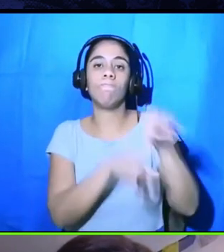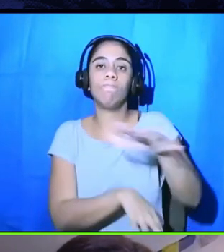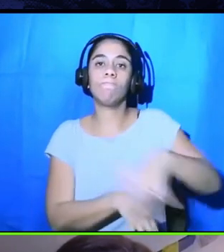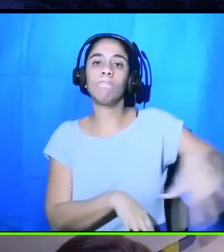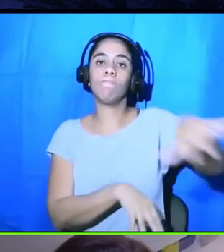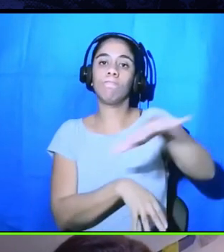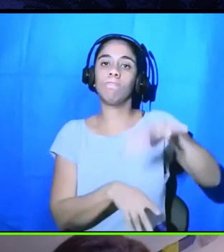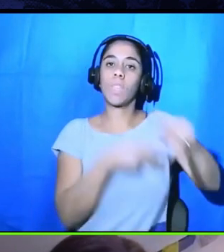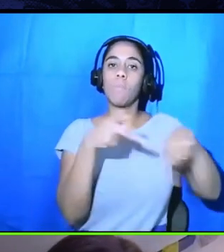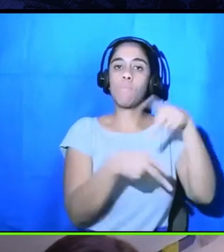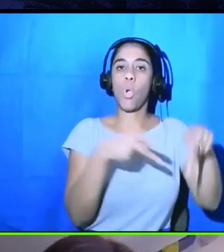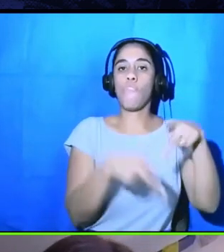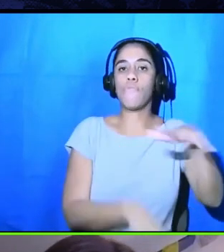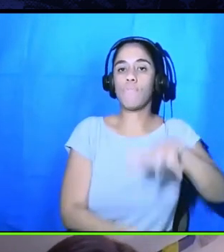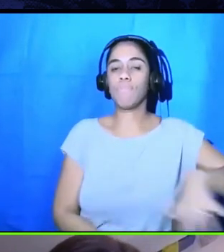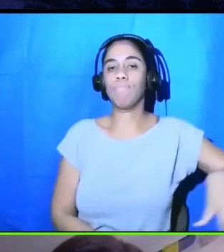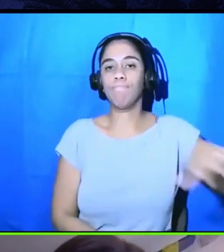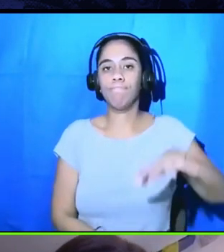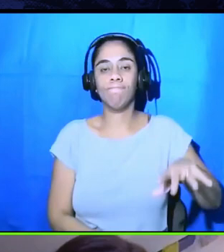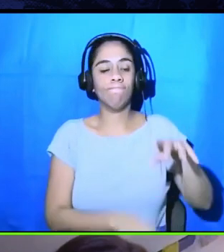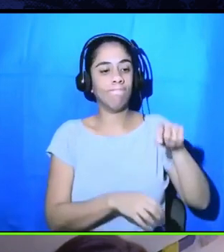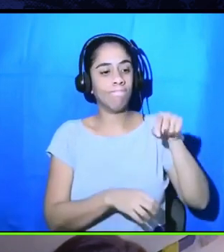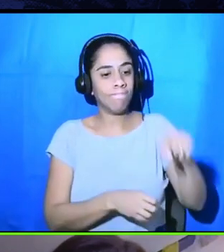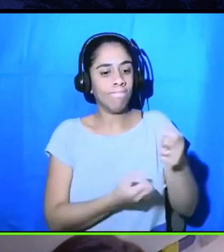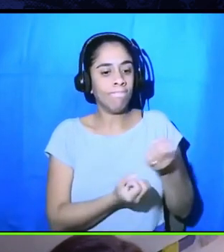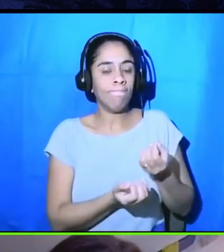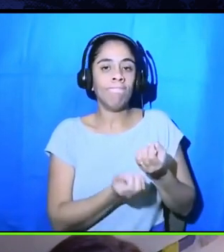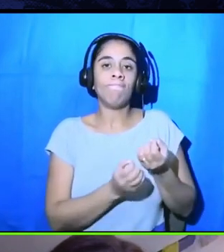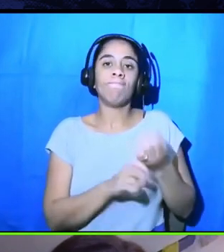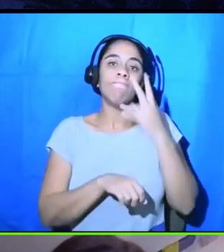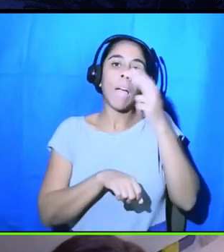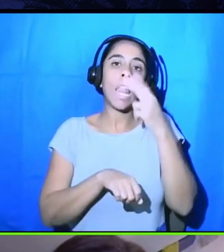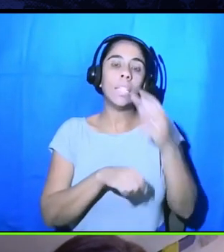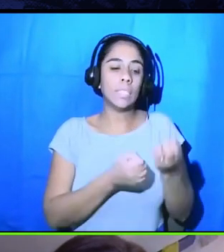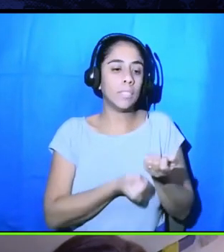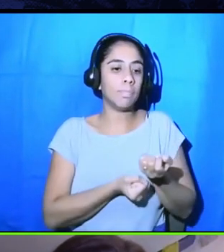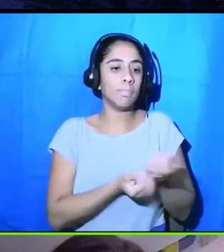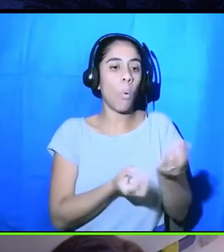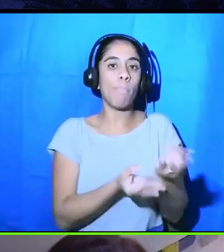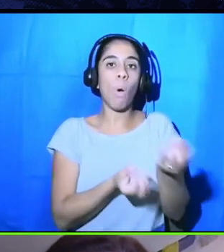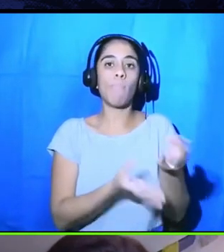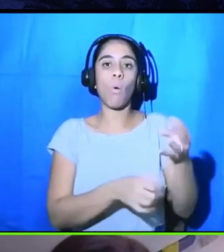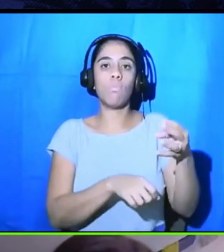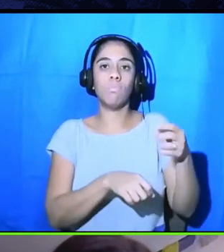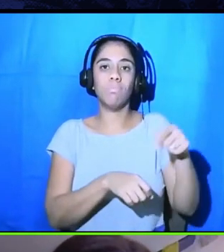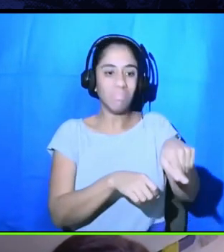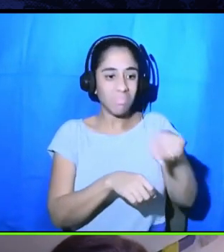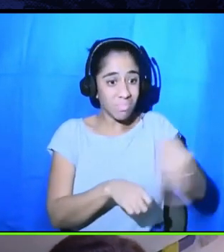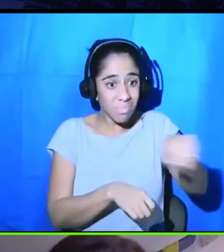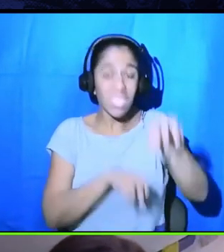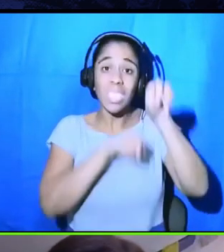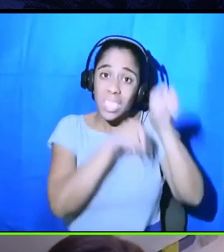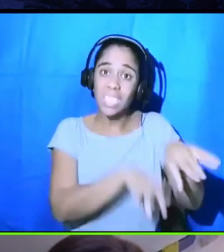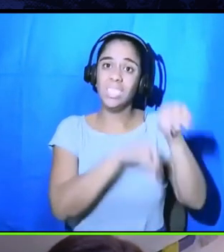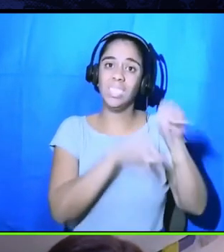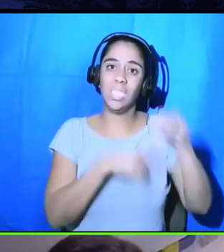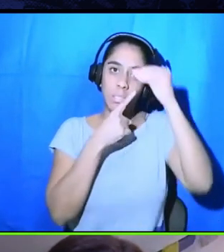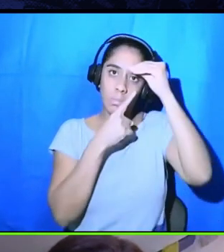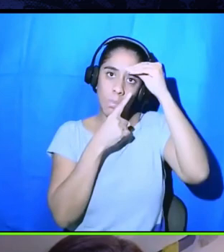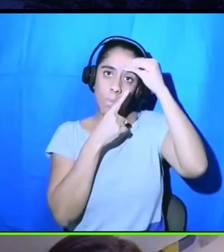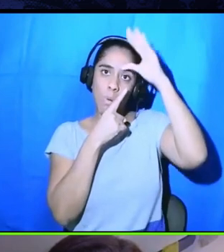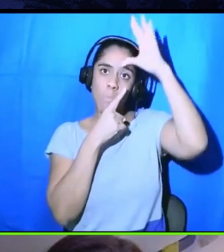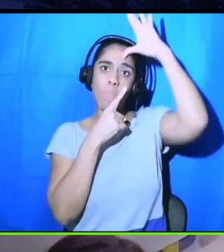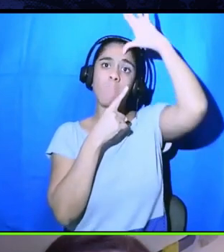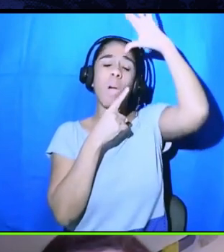constitucional yo creo que hay que transmitirlo afuera hay que hacer que esto se hable en las ferias en las casas